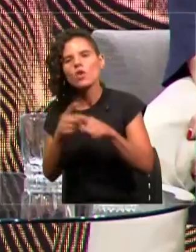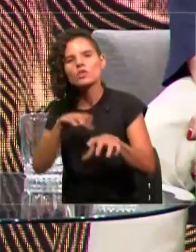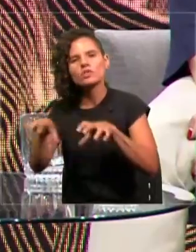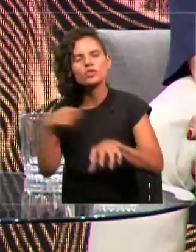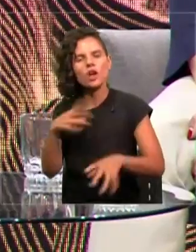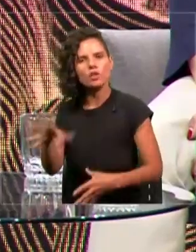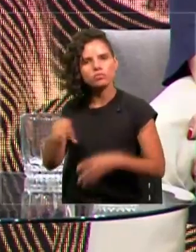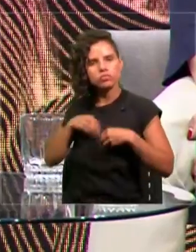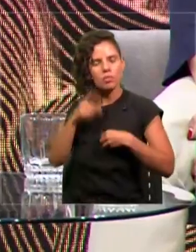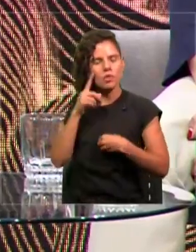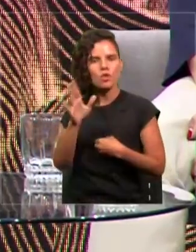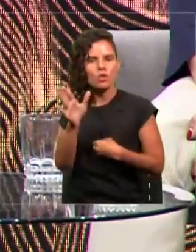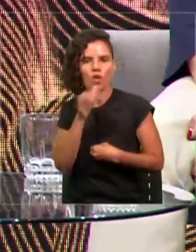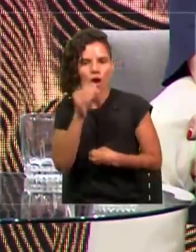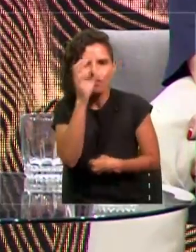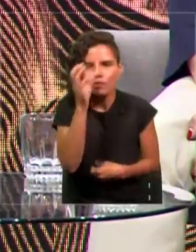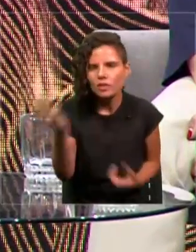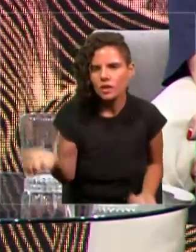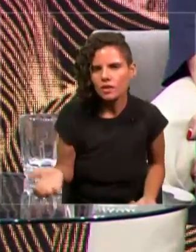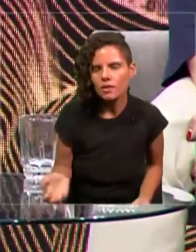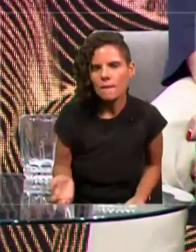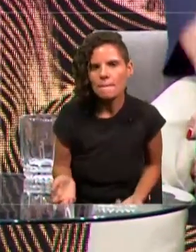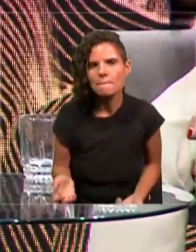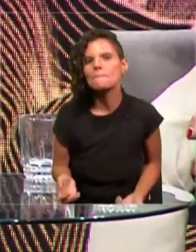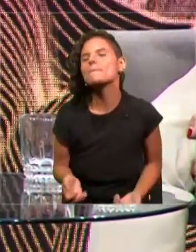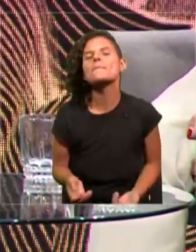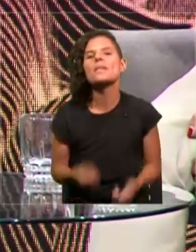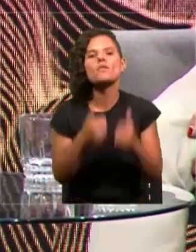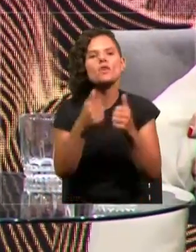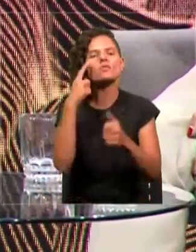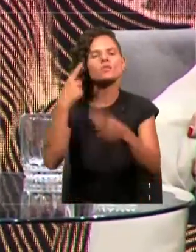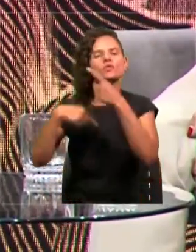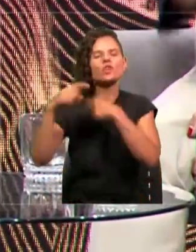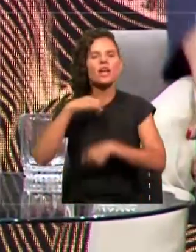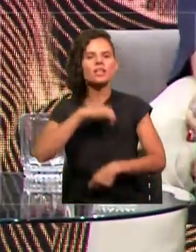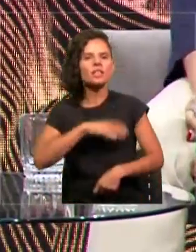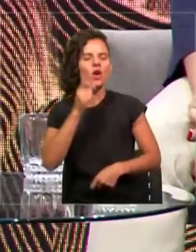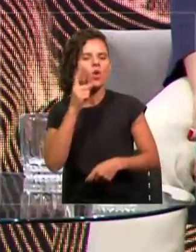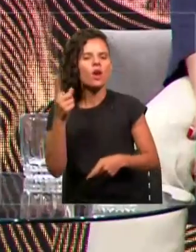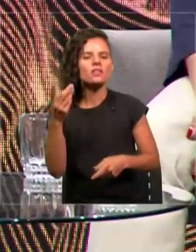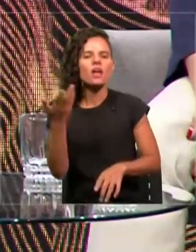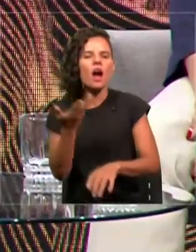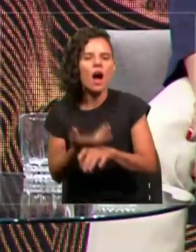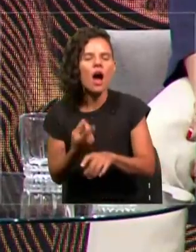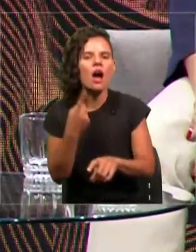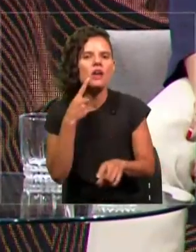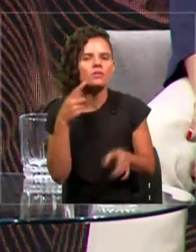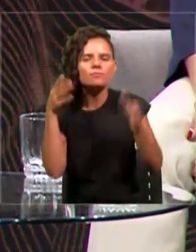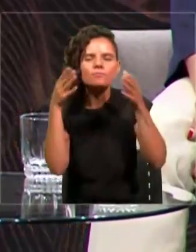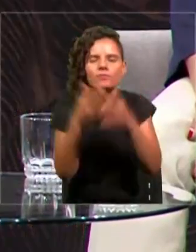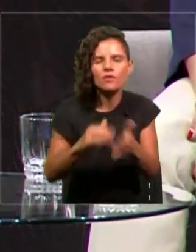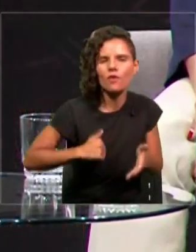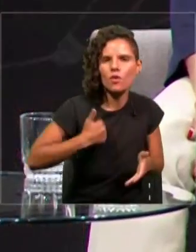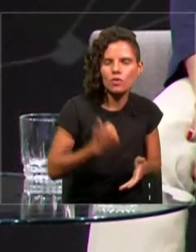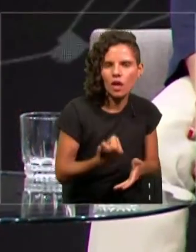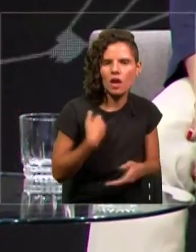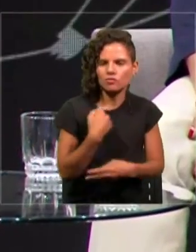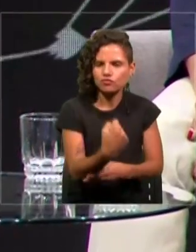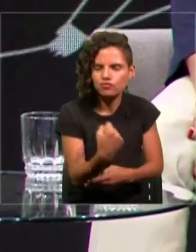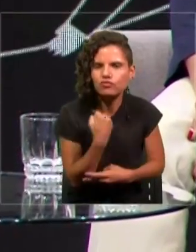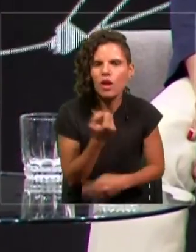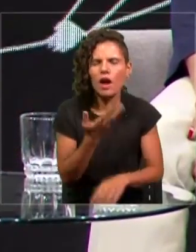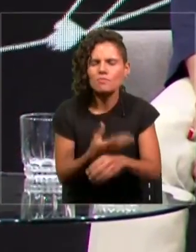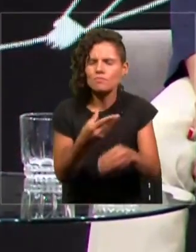cuales no hemos hecho hincapié. Bueno es espigar en la historia de Chile los actos de hospitalidad, porque son muchos las acciones fraternas que